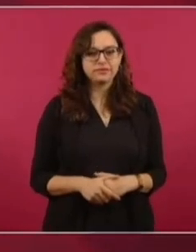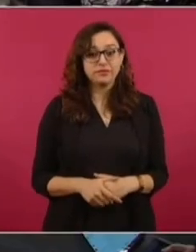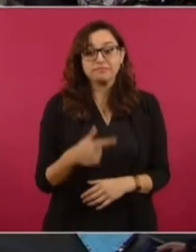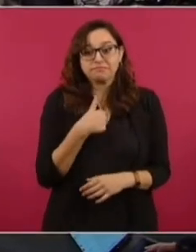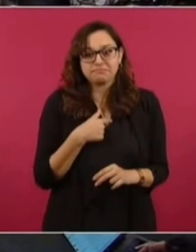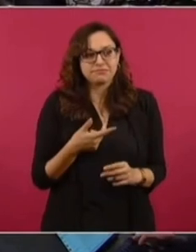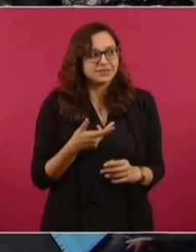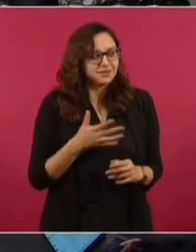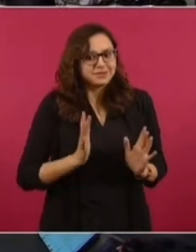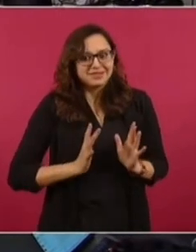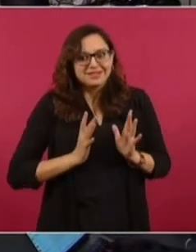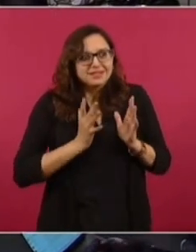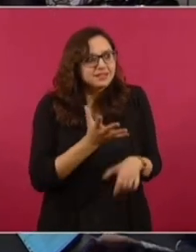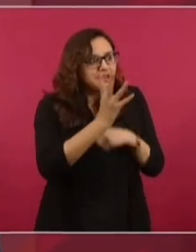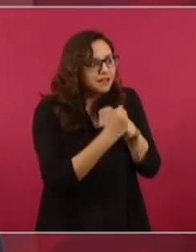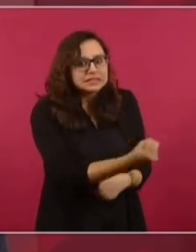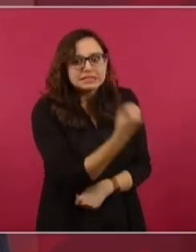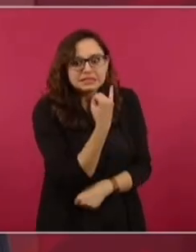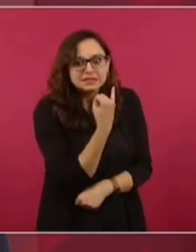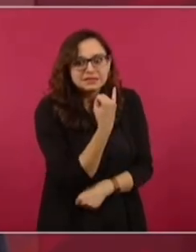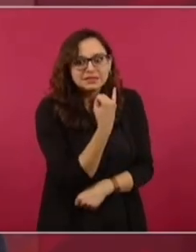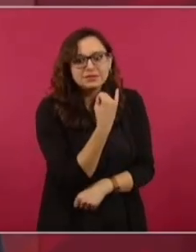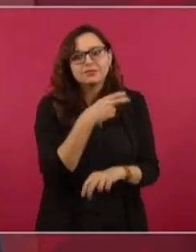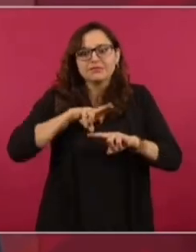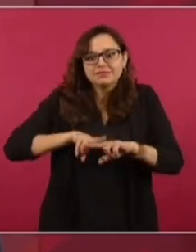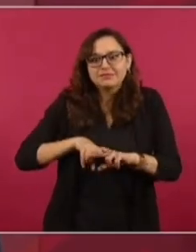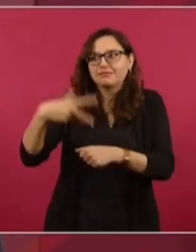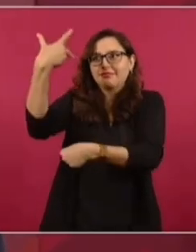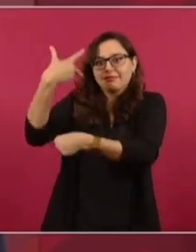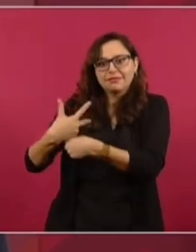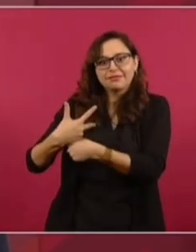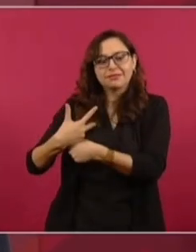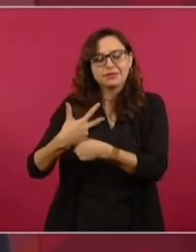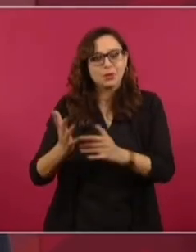Y me senté ya, me grabaron ahí.